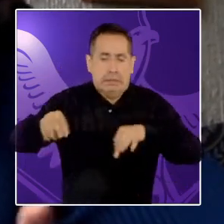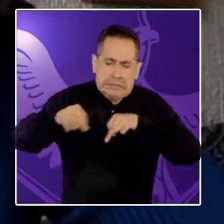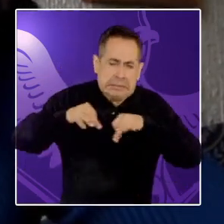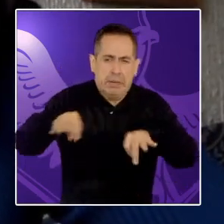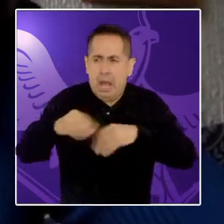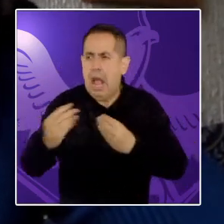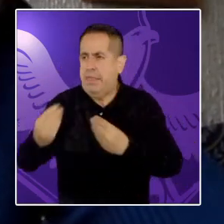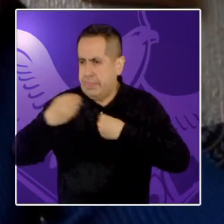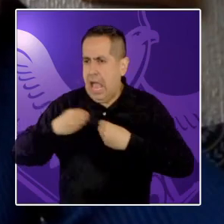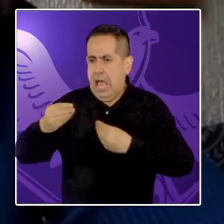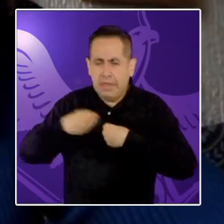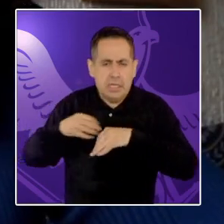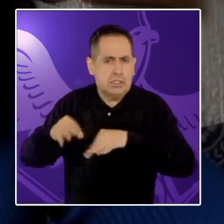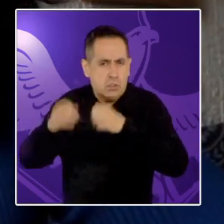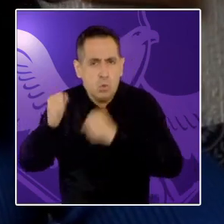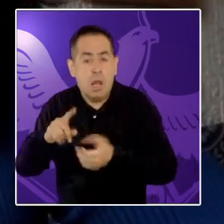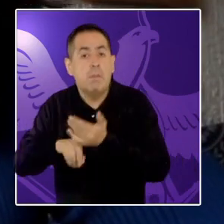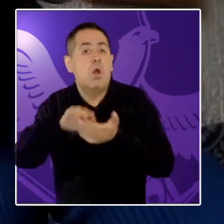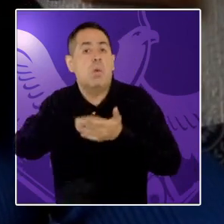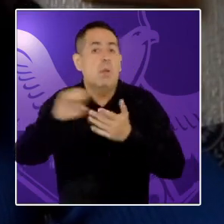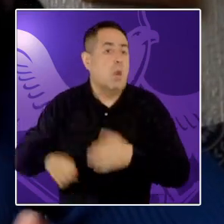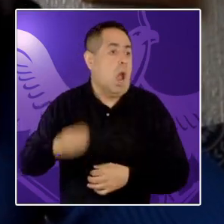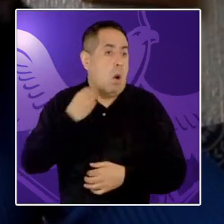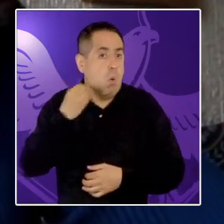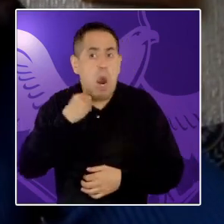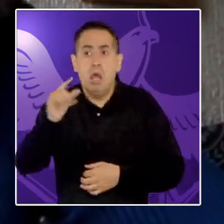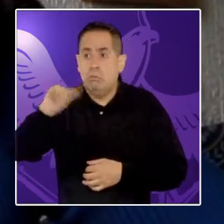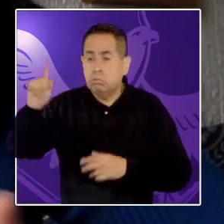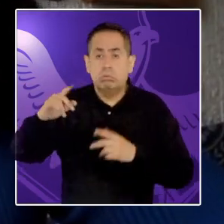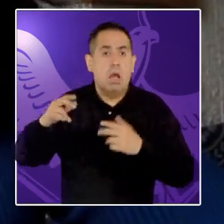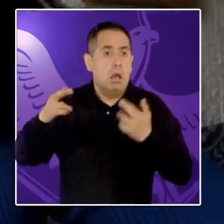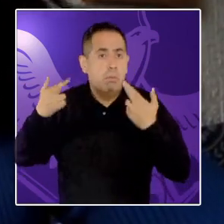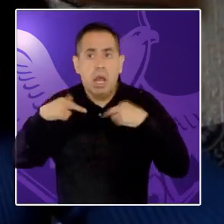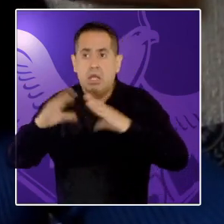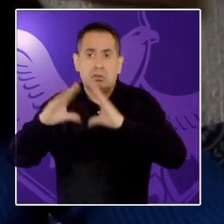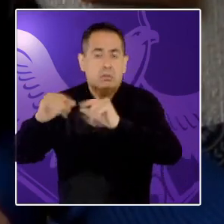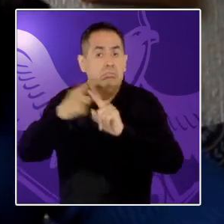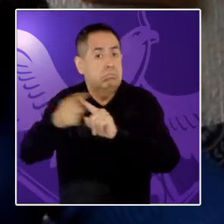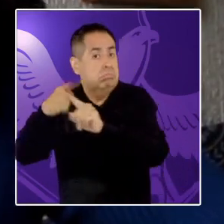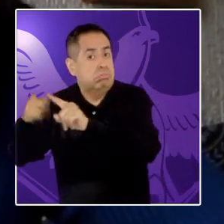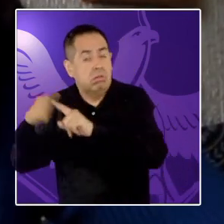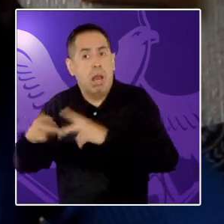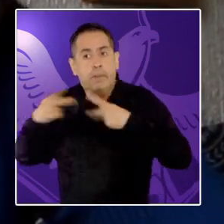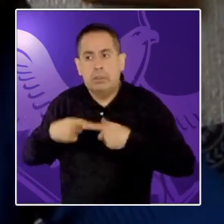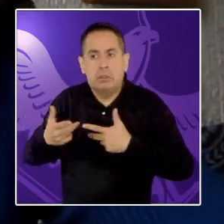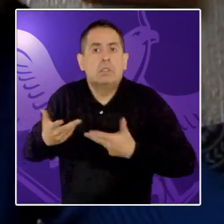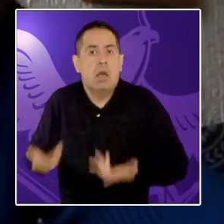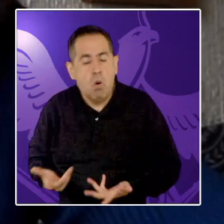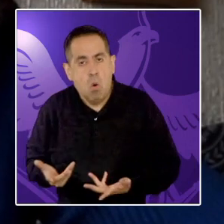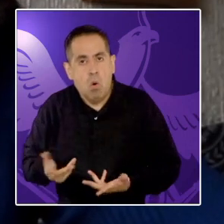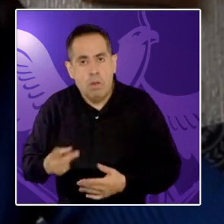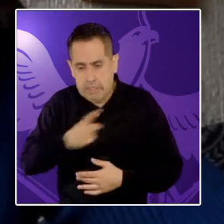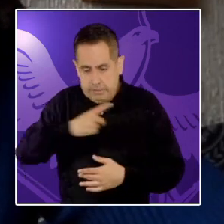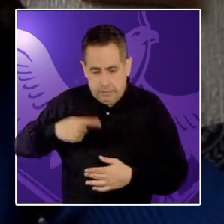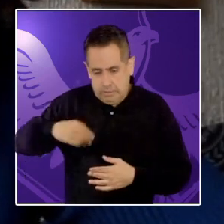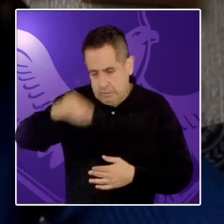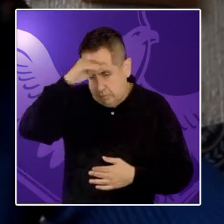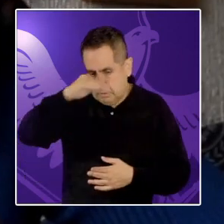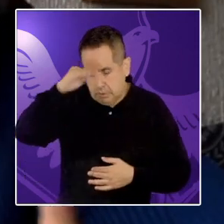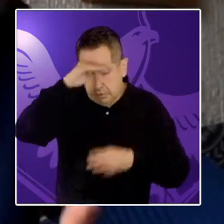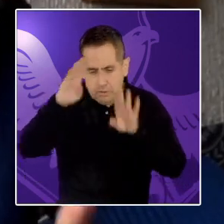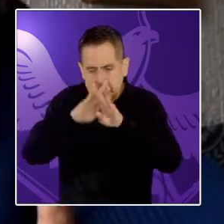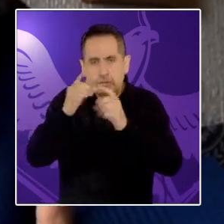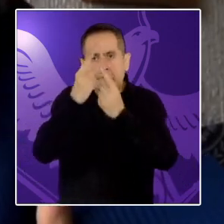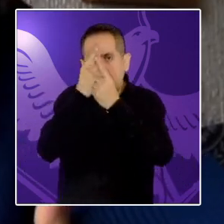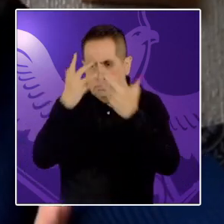continúa trabajando para garantizarnos alimento y seguridad. Las abogadas, las académicas y en general todas las personas en este país